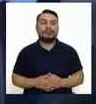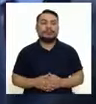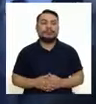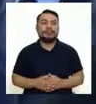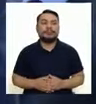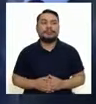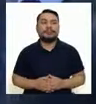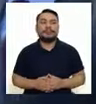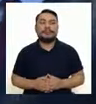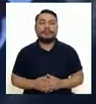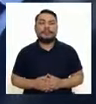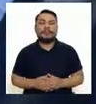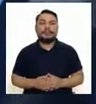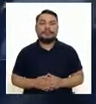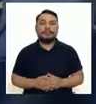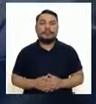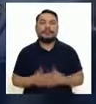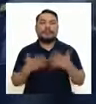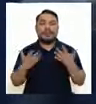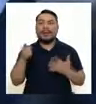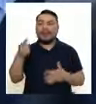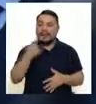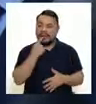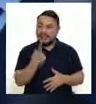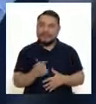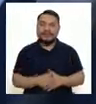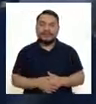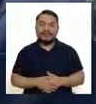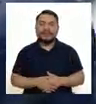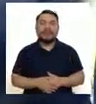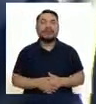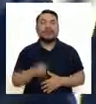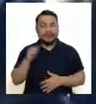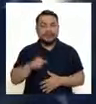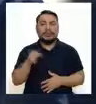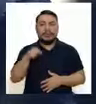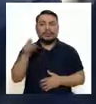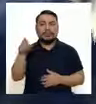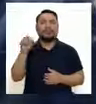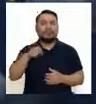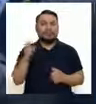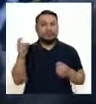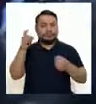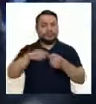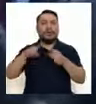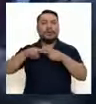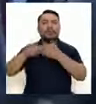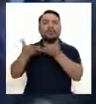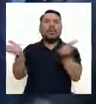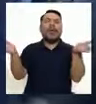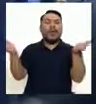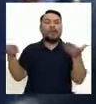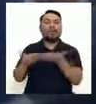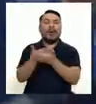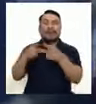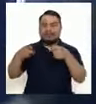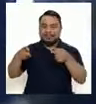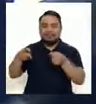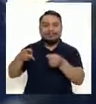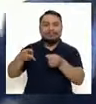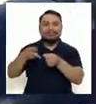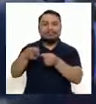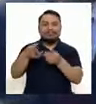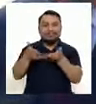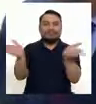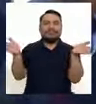Ha hecho mención de que formará parte de esta inauguración y que